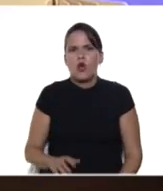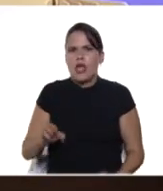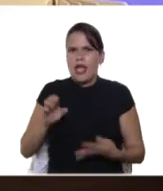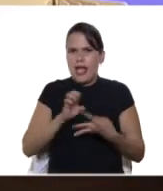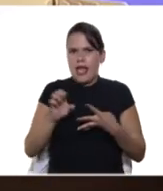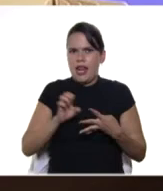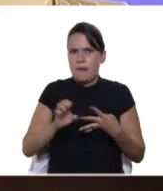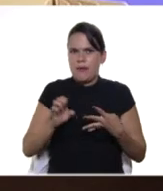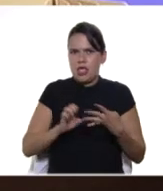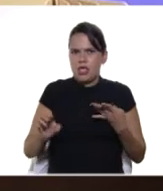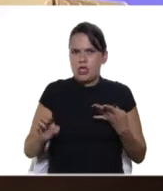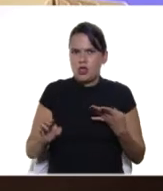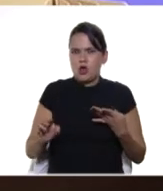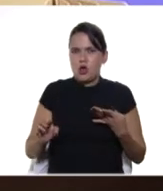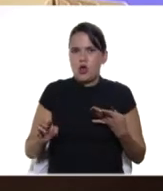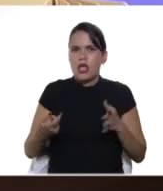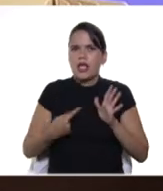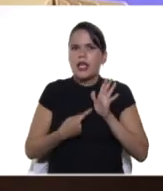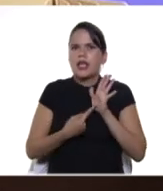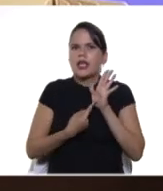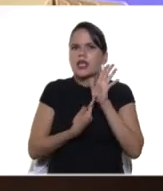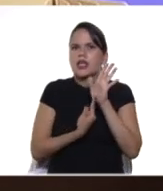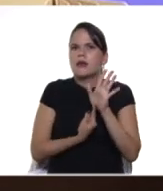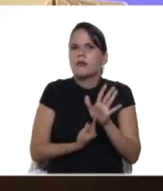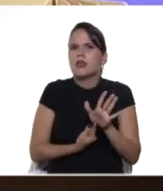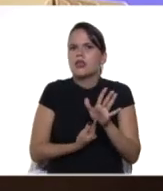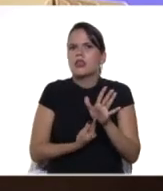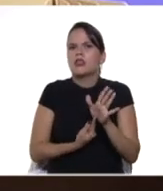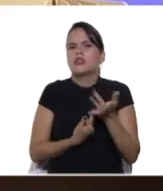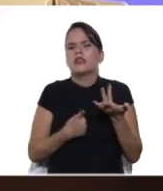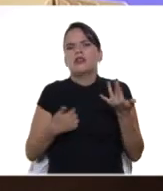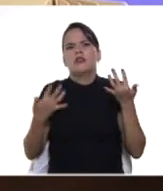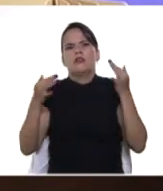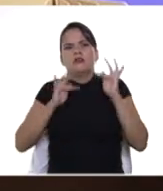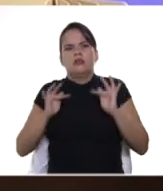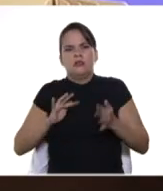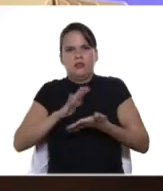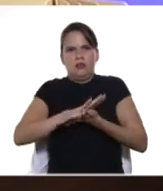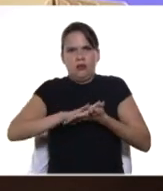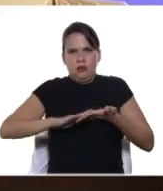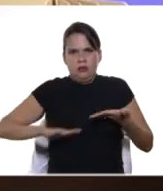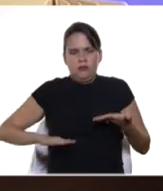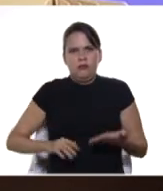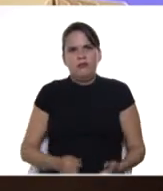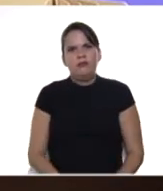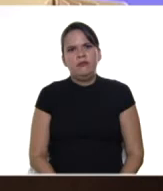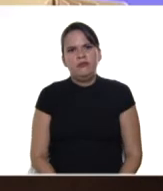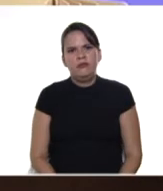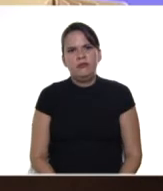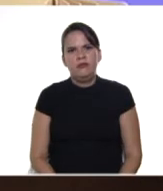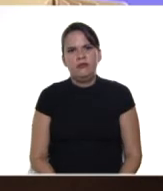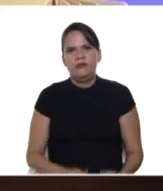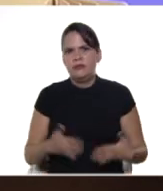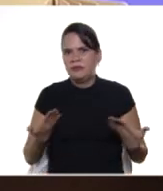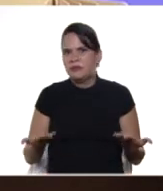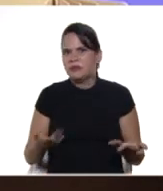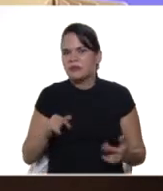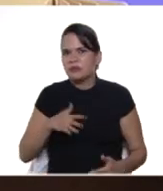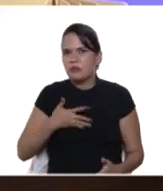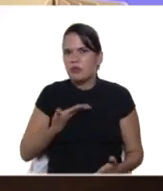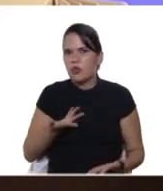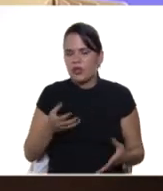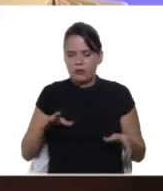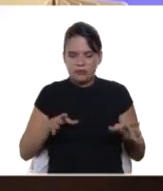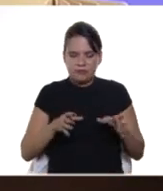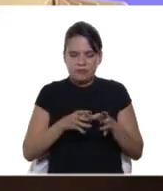elementos o piezas que representan, en este caso, polígonos irregulares. ¿Qué les parece si podemos